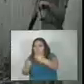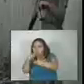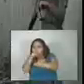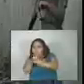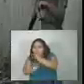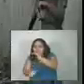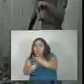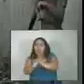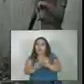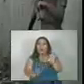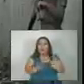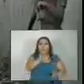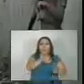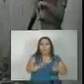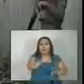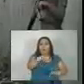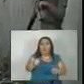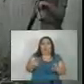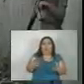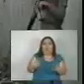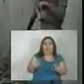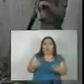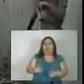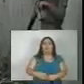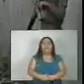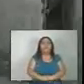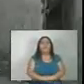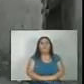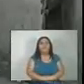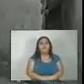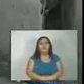justicia y continúan atemorizando a la población salvadoreña.